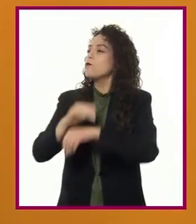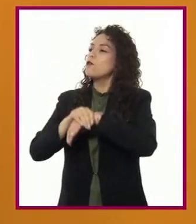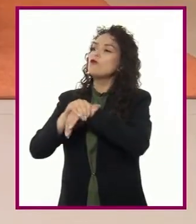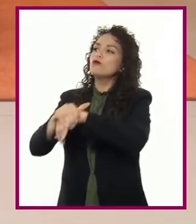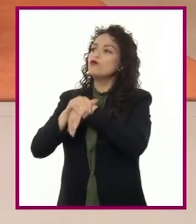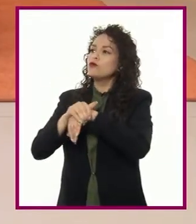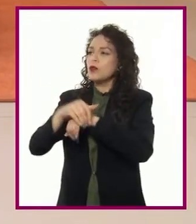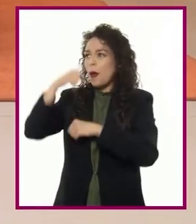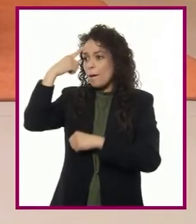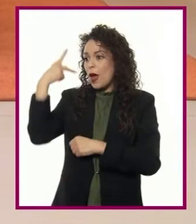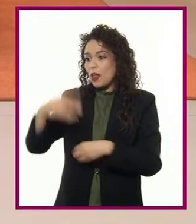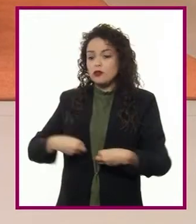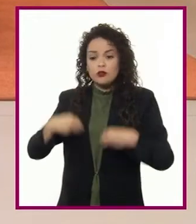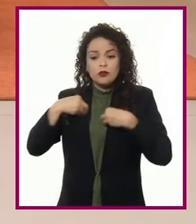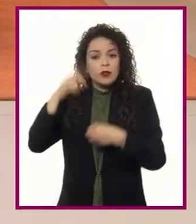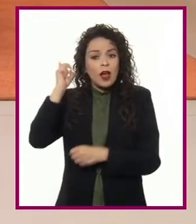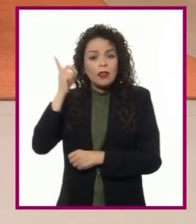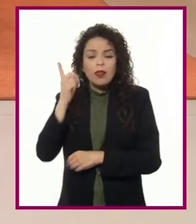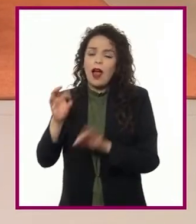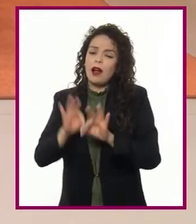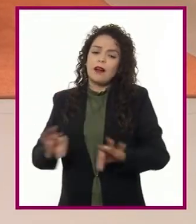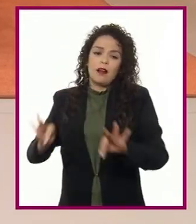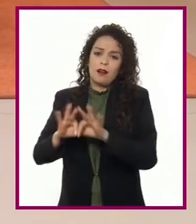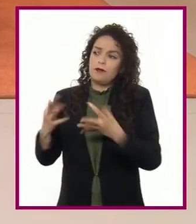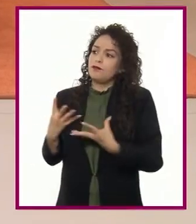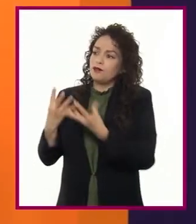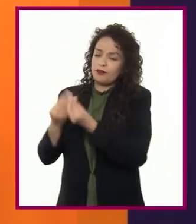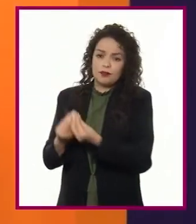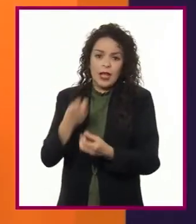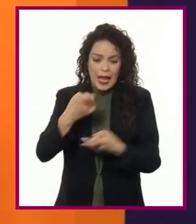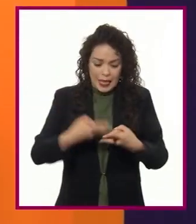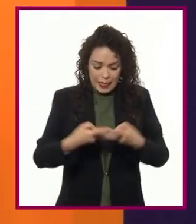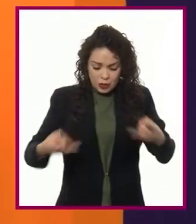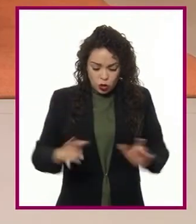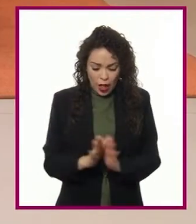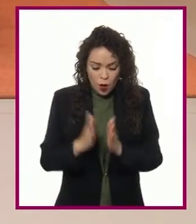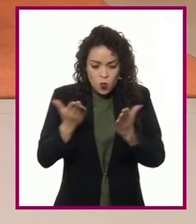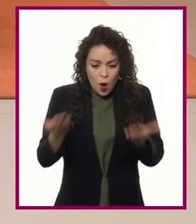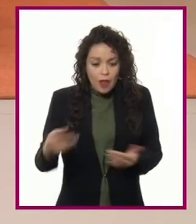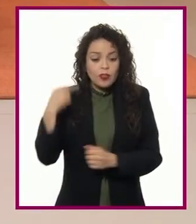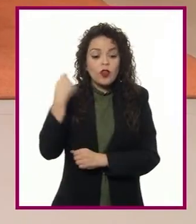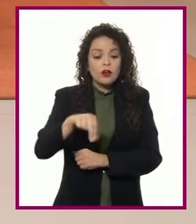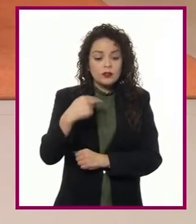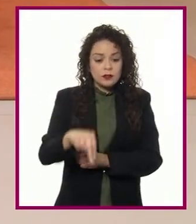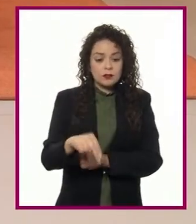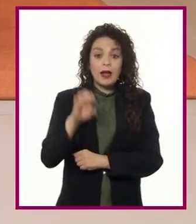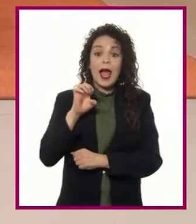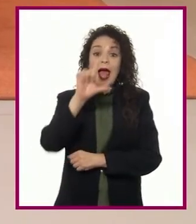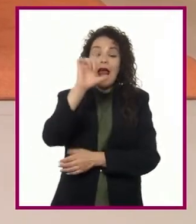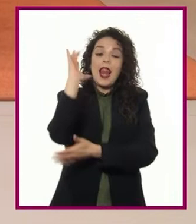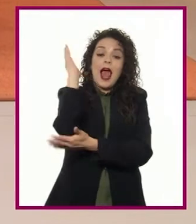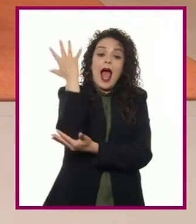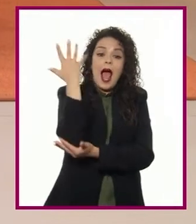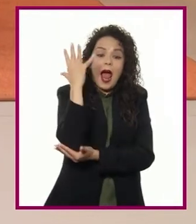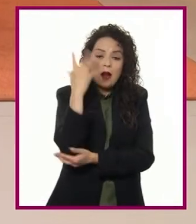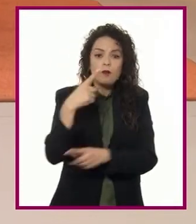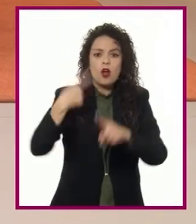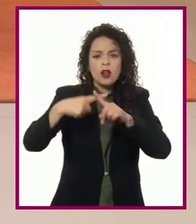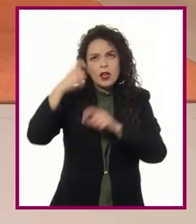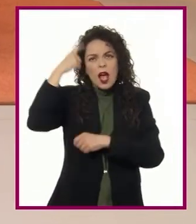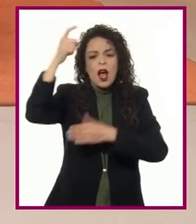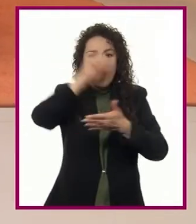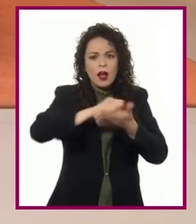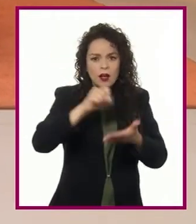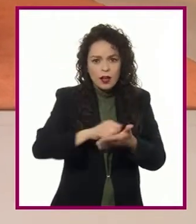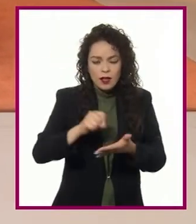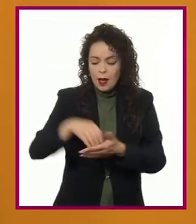días. El cuento en el que se desarrolla la historia se titula El árbol y la autora es